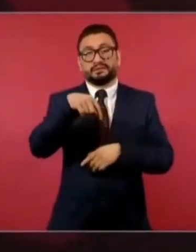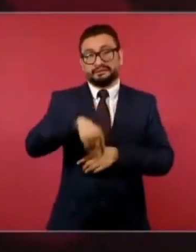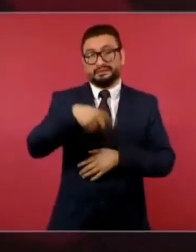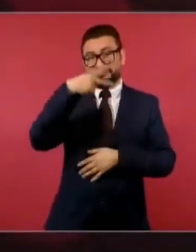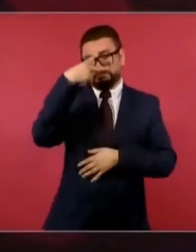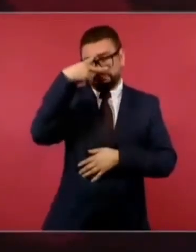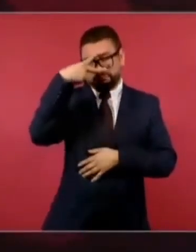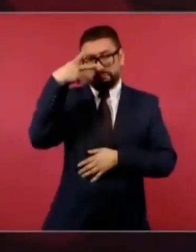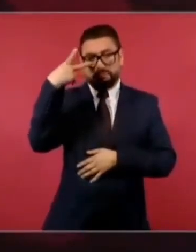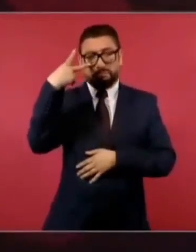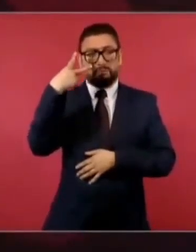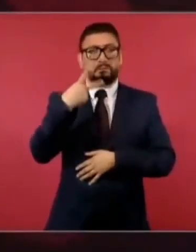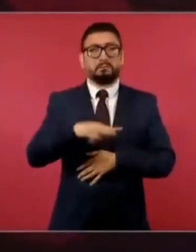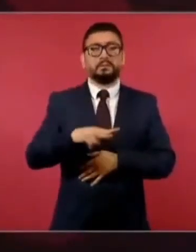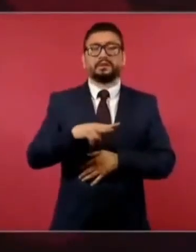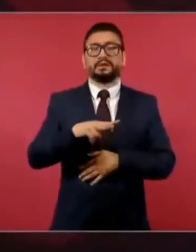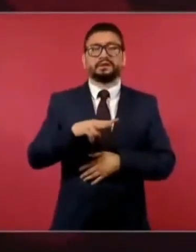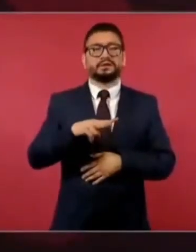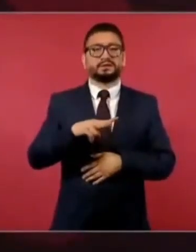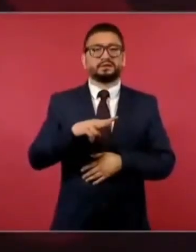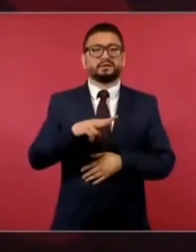tiene una situación